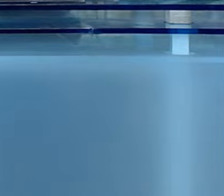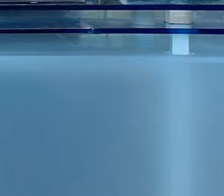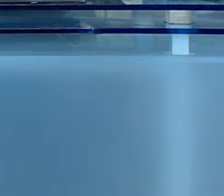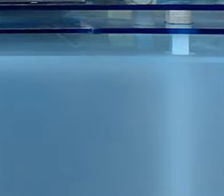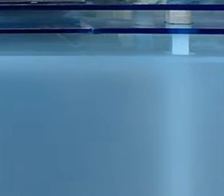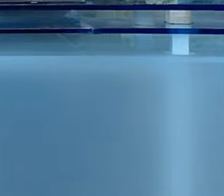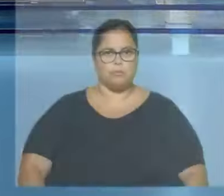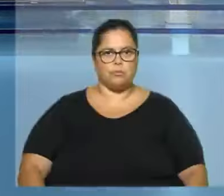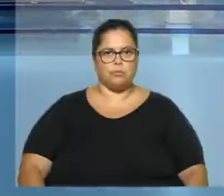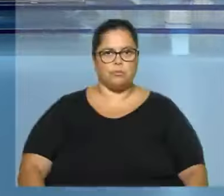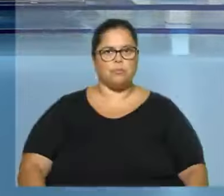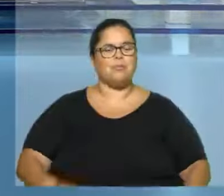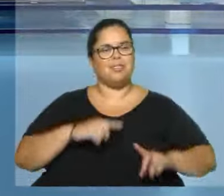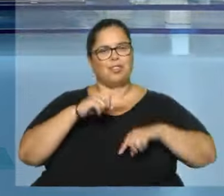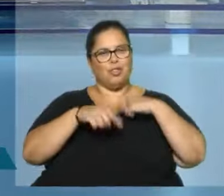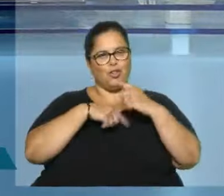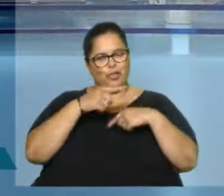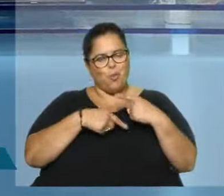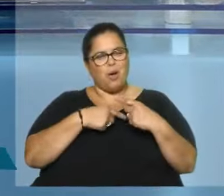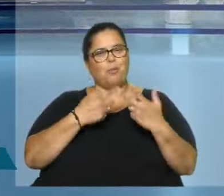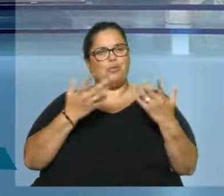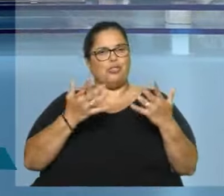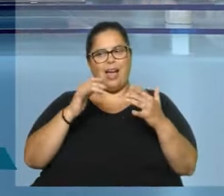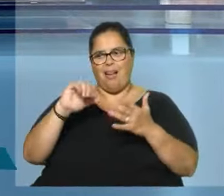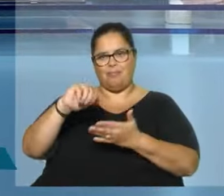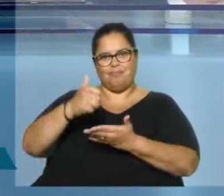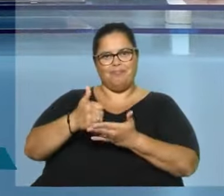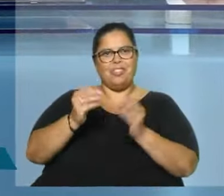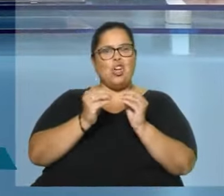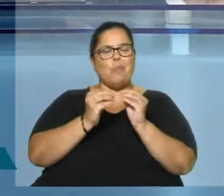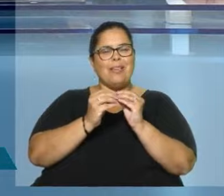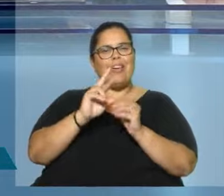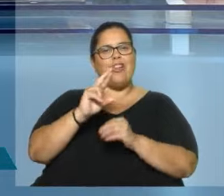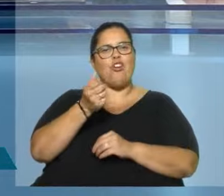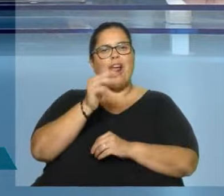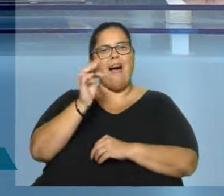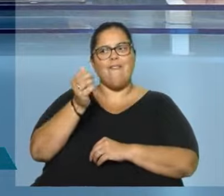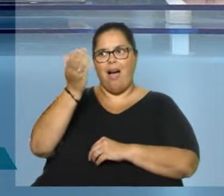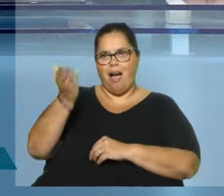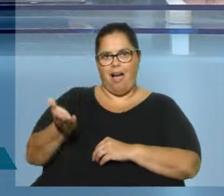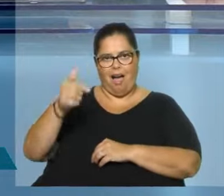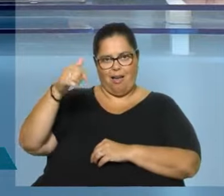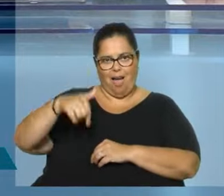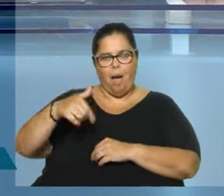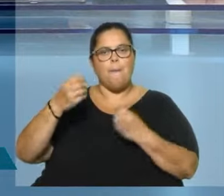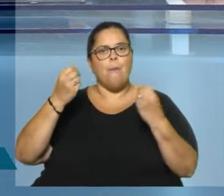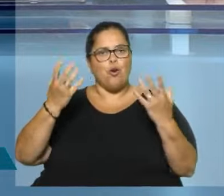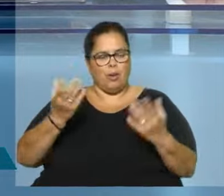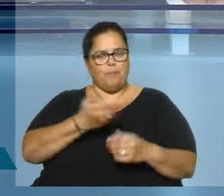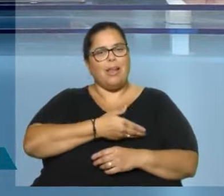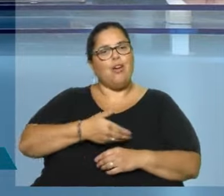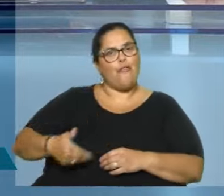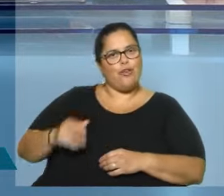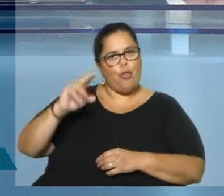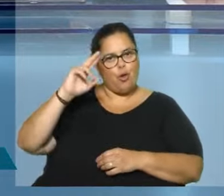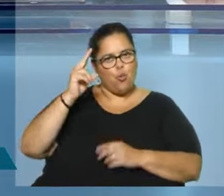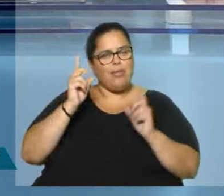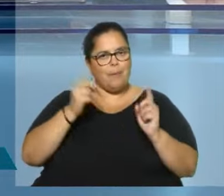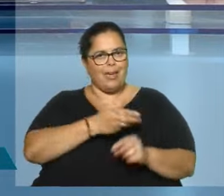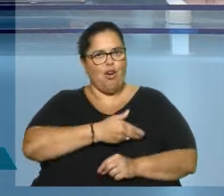bueno Seguimos entonces nosotros ya está Rafael guardia hoy aquí en estudios Sí porque el gobierno de Uruguay y el de Estados Unidos